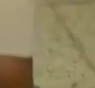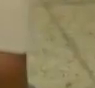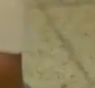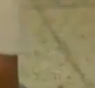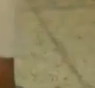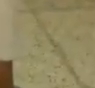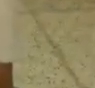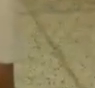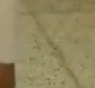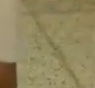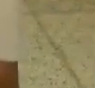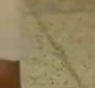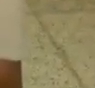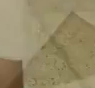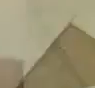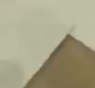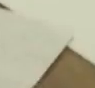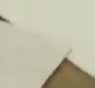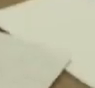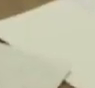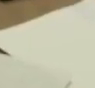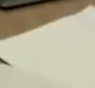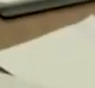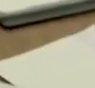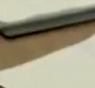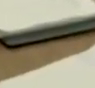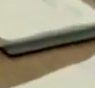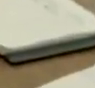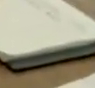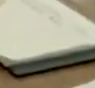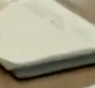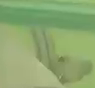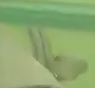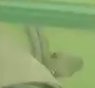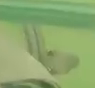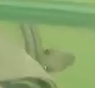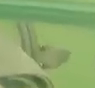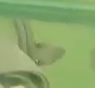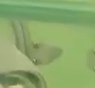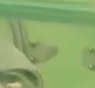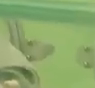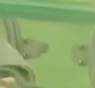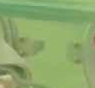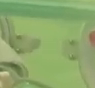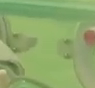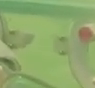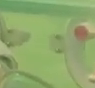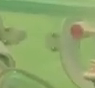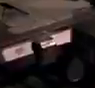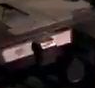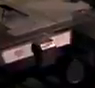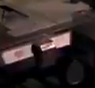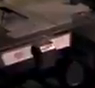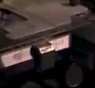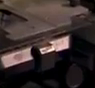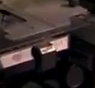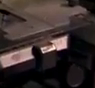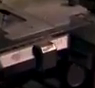dormir mientras en el zurrón, mientras en el zurrón, mientras en el zurrón